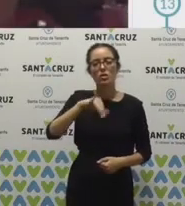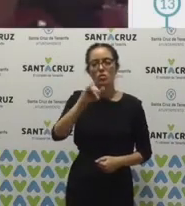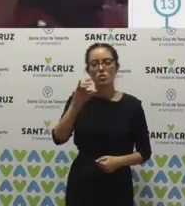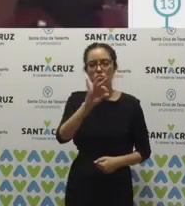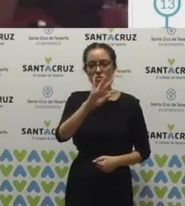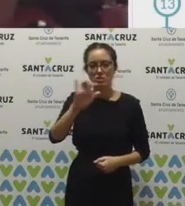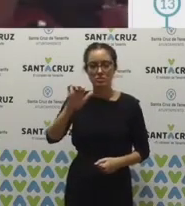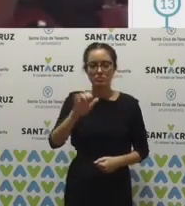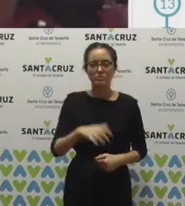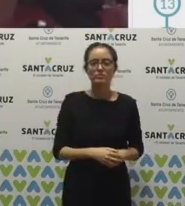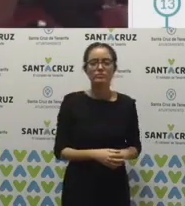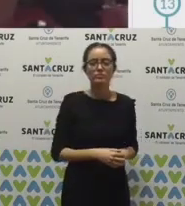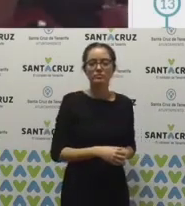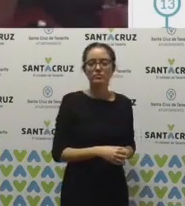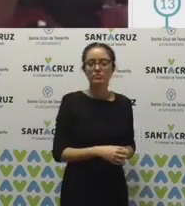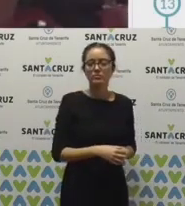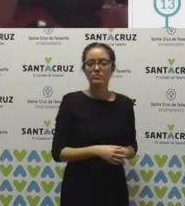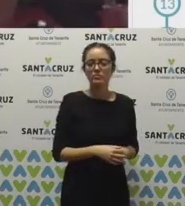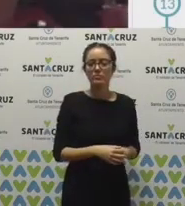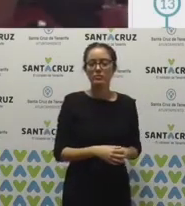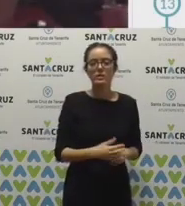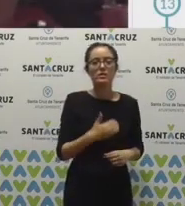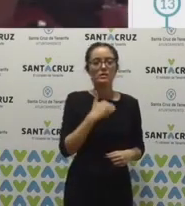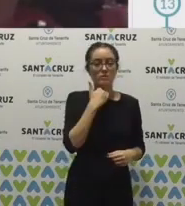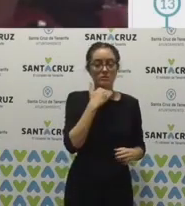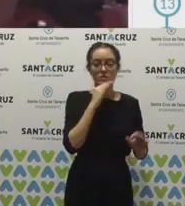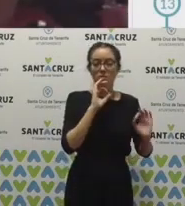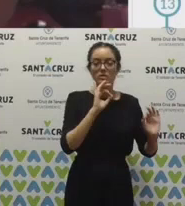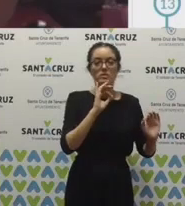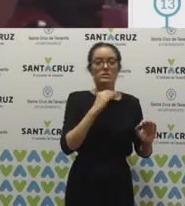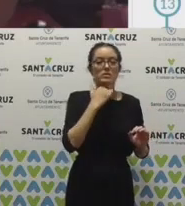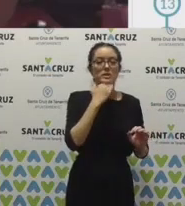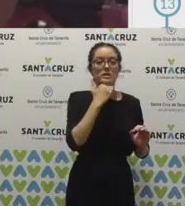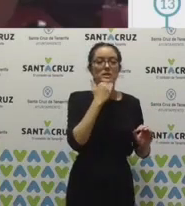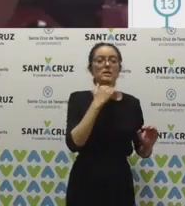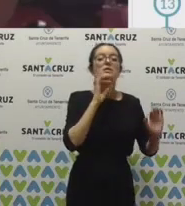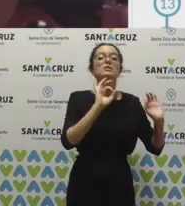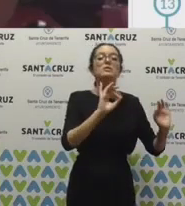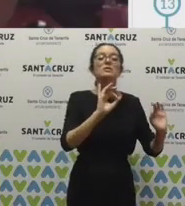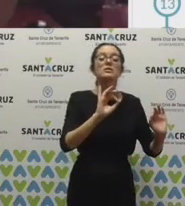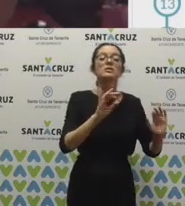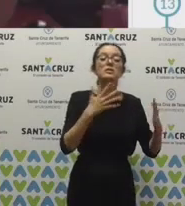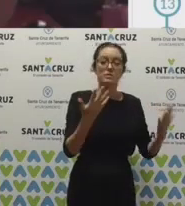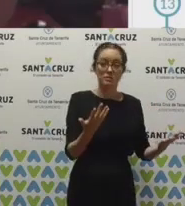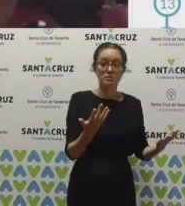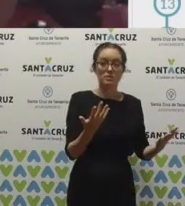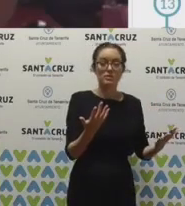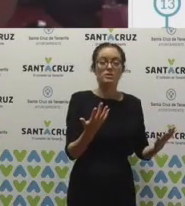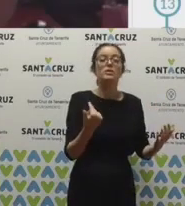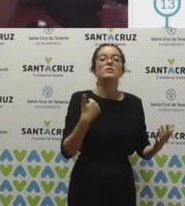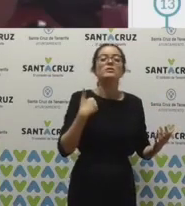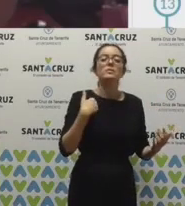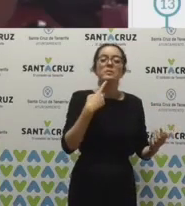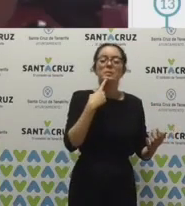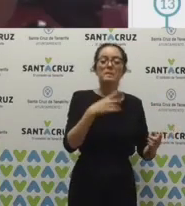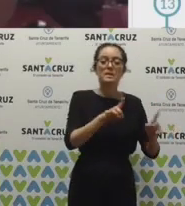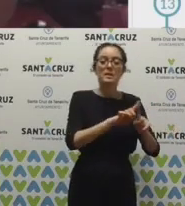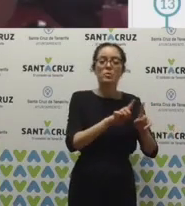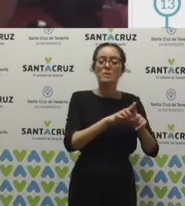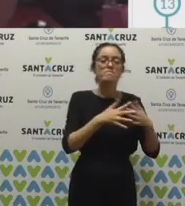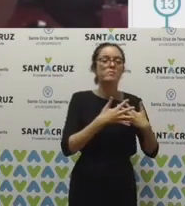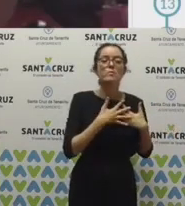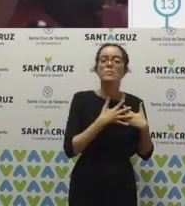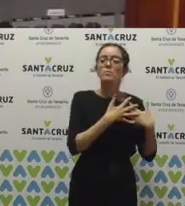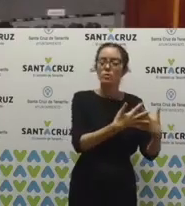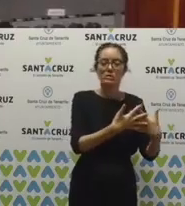formación alcaldesa en este pleno siempre las mociones transaccionales que se han planteado se plantean con la única voluntad para